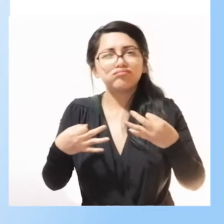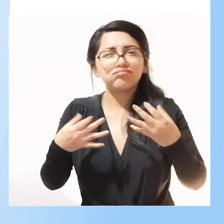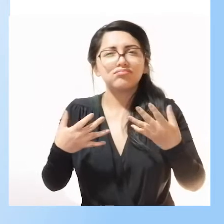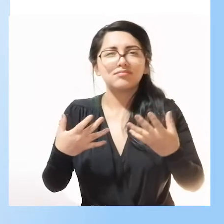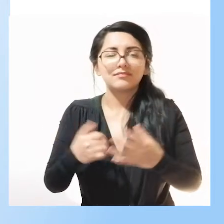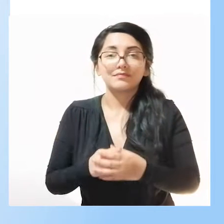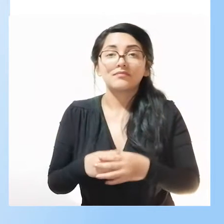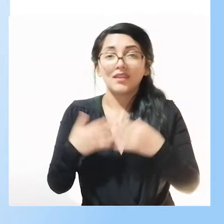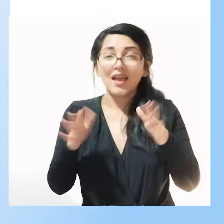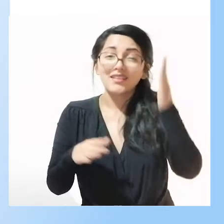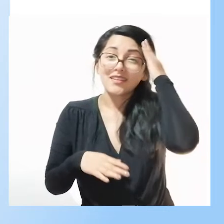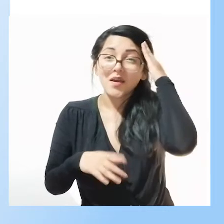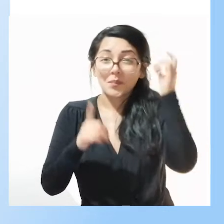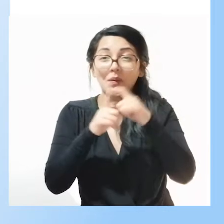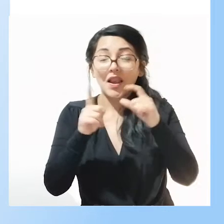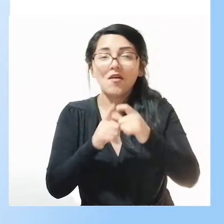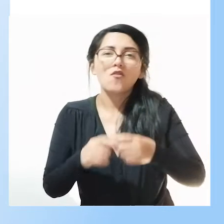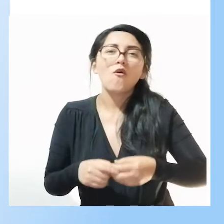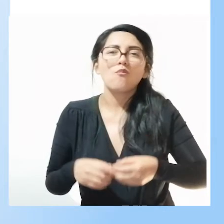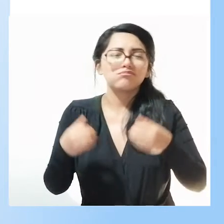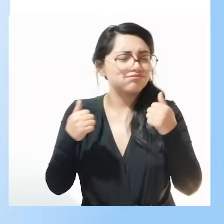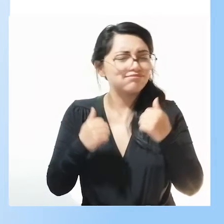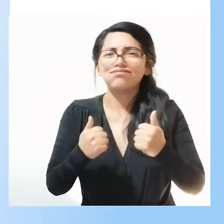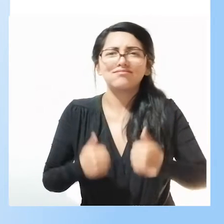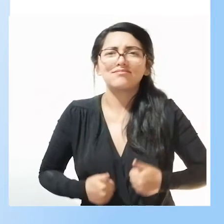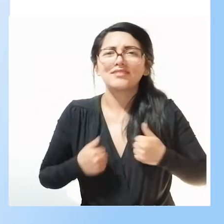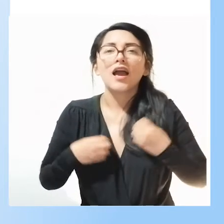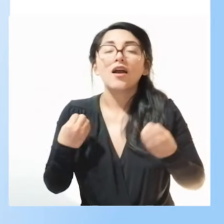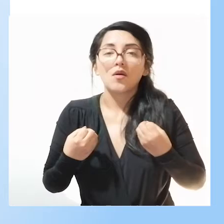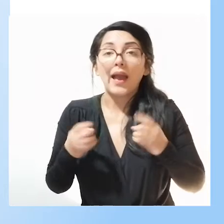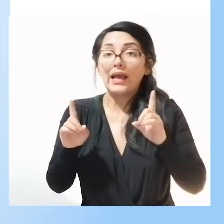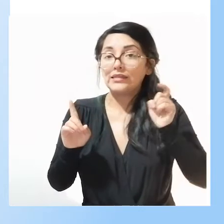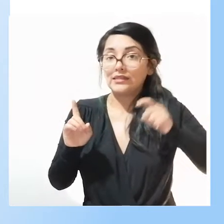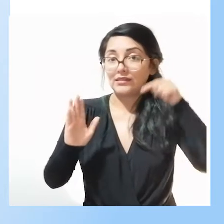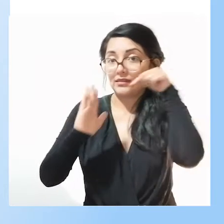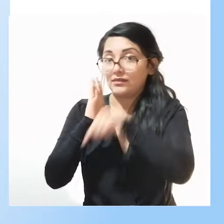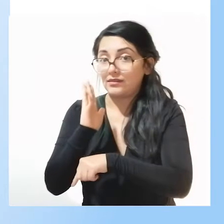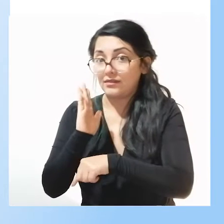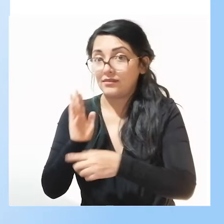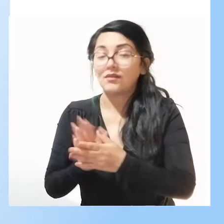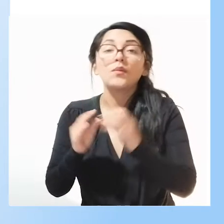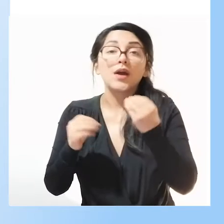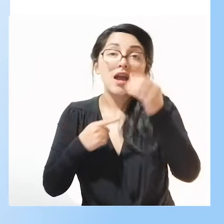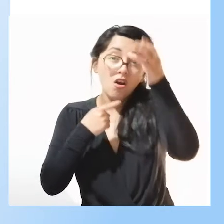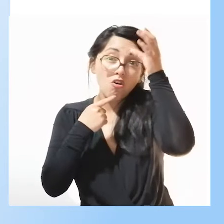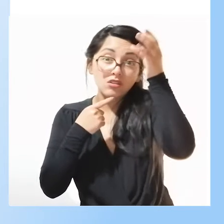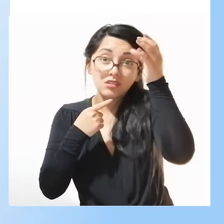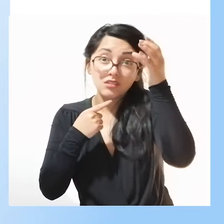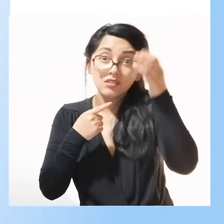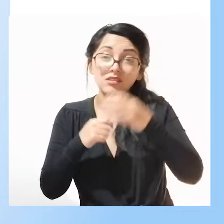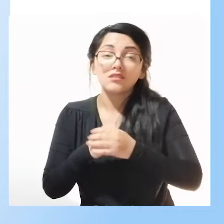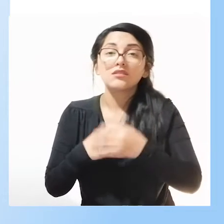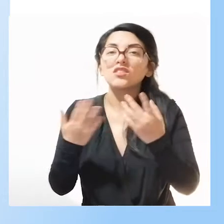nuestras conversaciones, pero es necesario profundizar en él. Es un concepto que nos